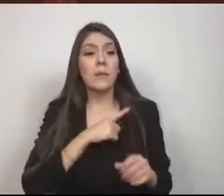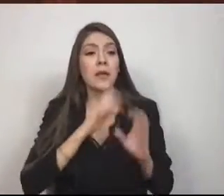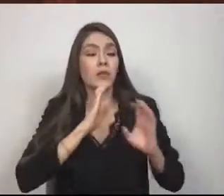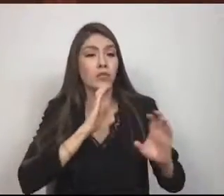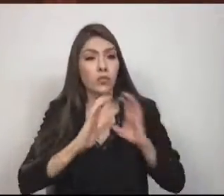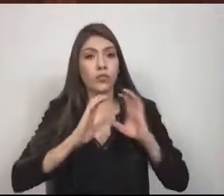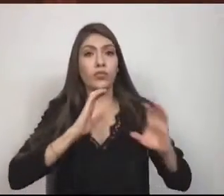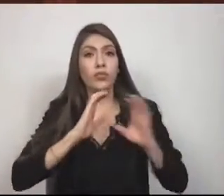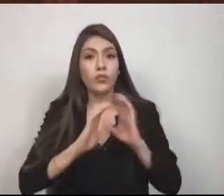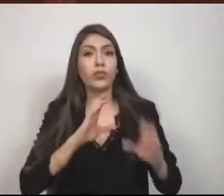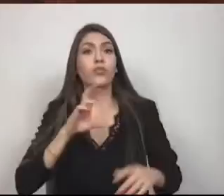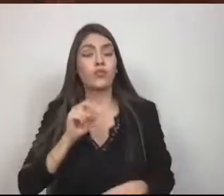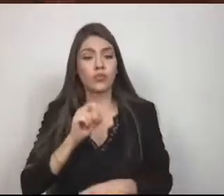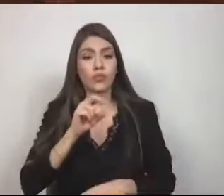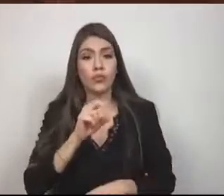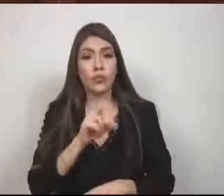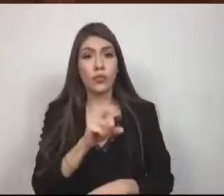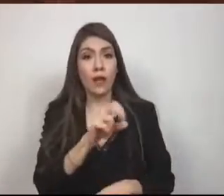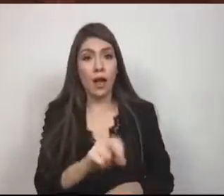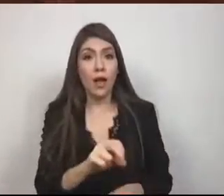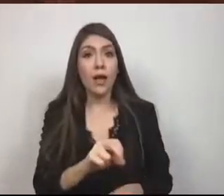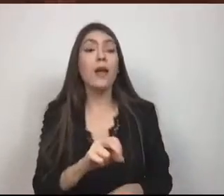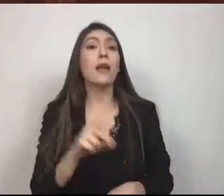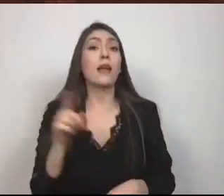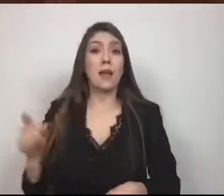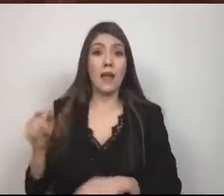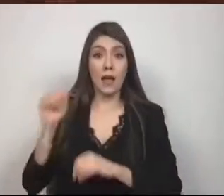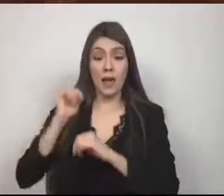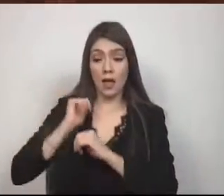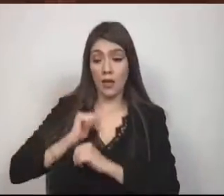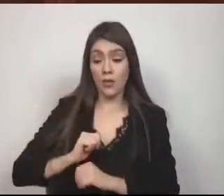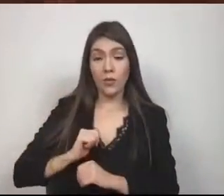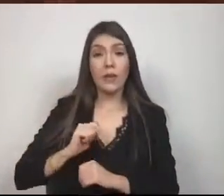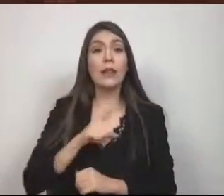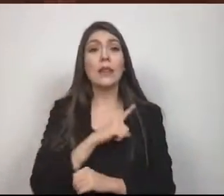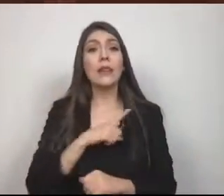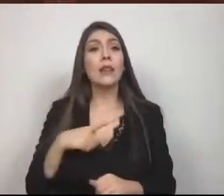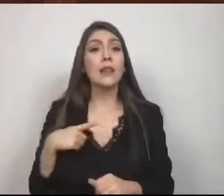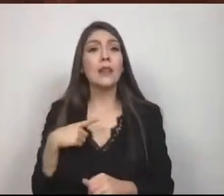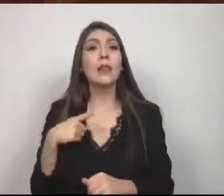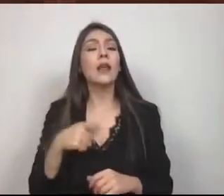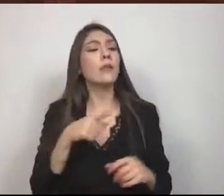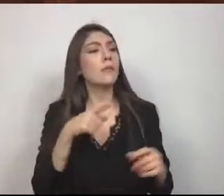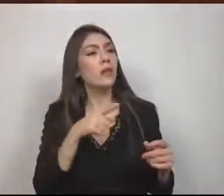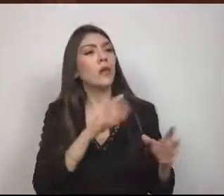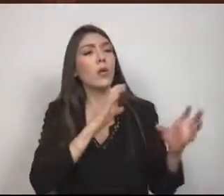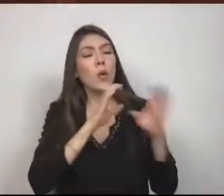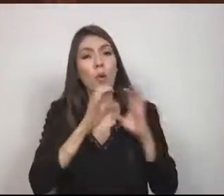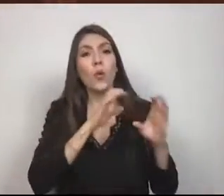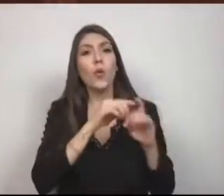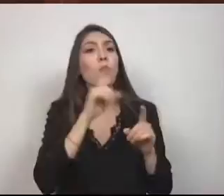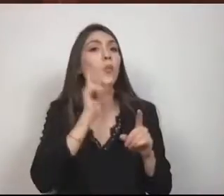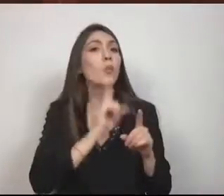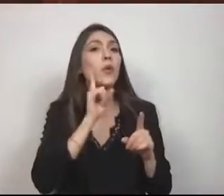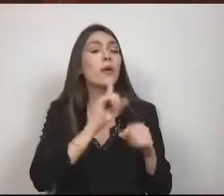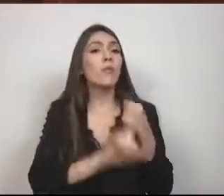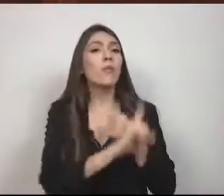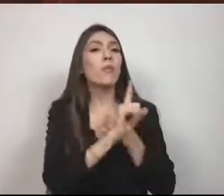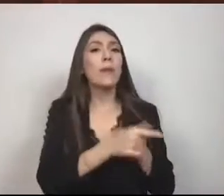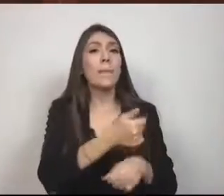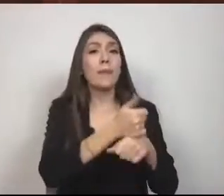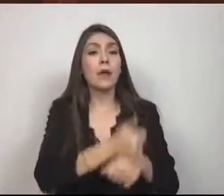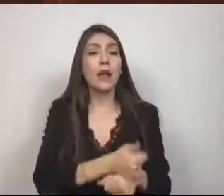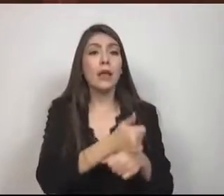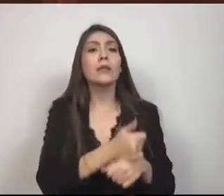las órdenes. La autoridad que la emitió mantendrá contacto directo con la mujer víctima de violencia cada